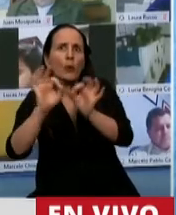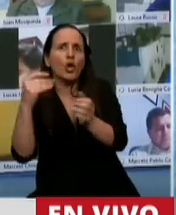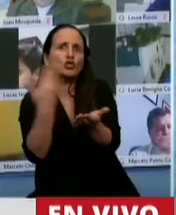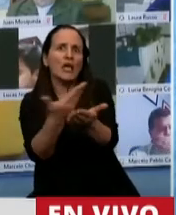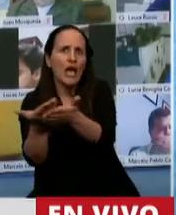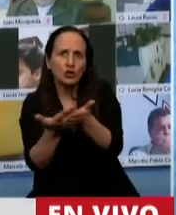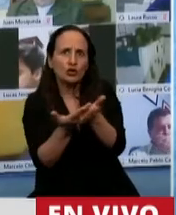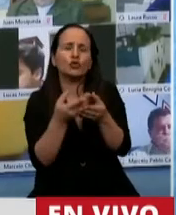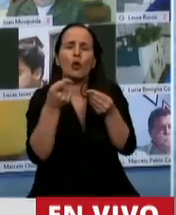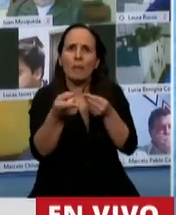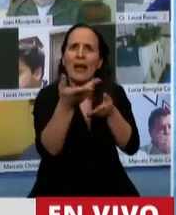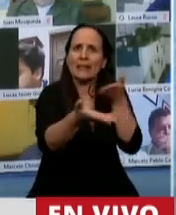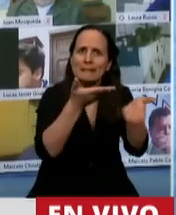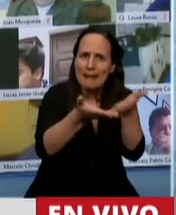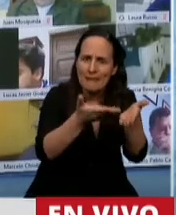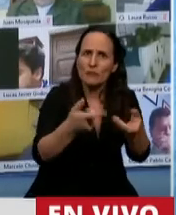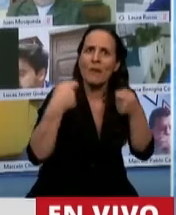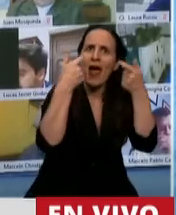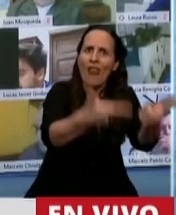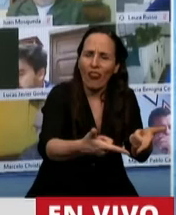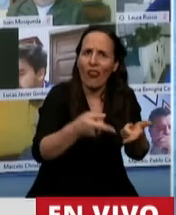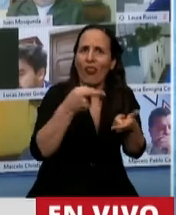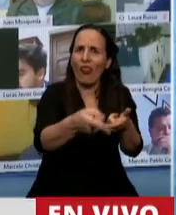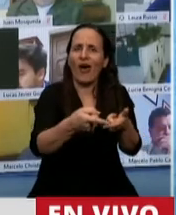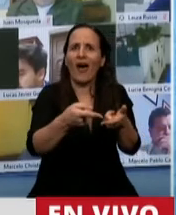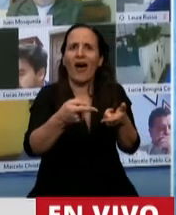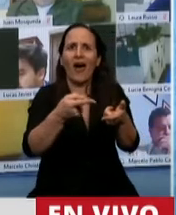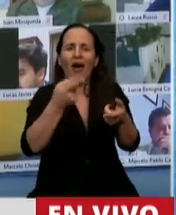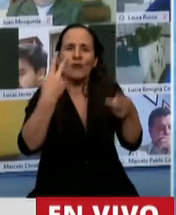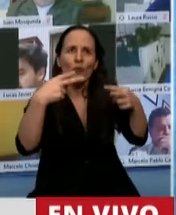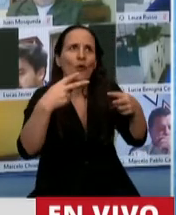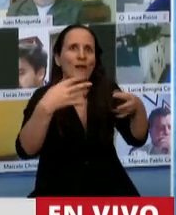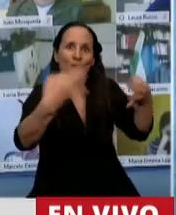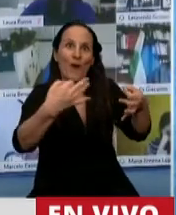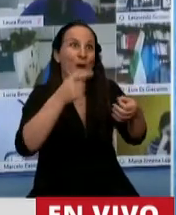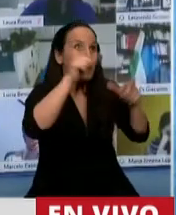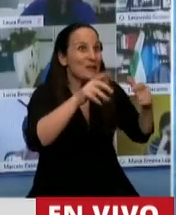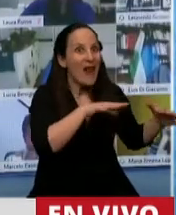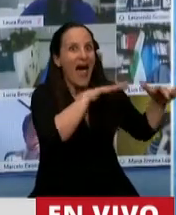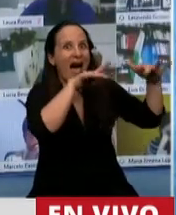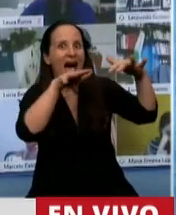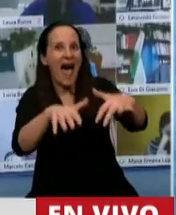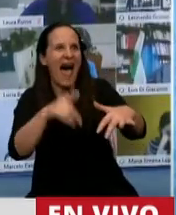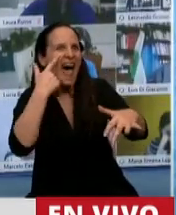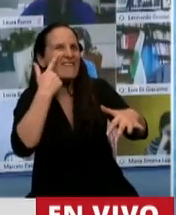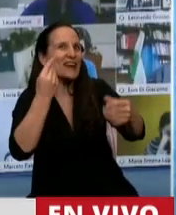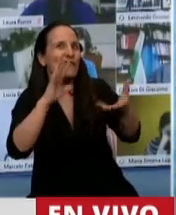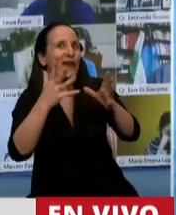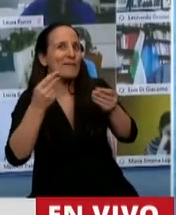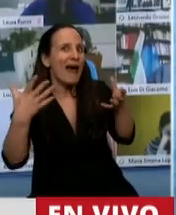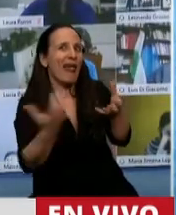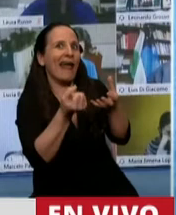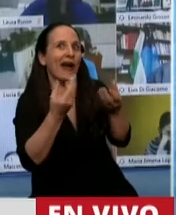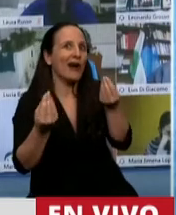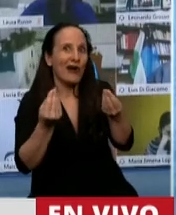obra pública y los servicios para brindar mejor recepción a los turistas que lleguen a esas localidades que viven